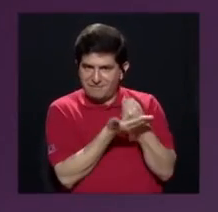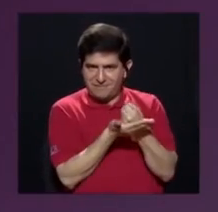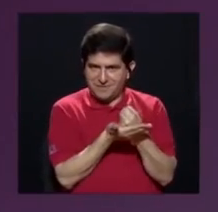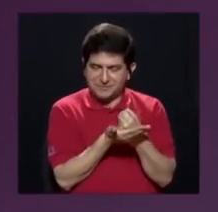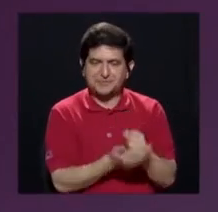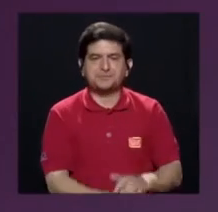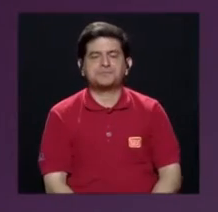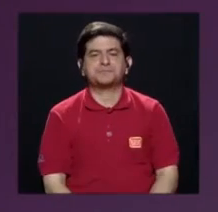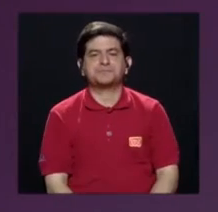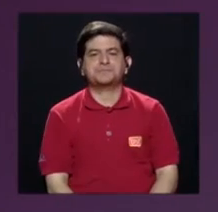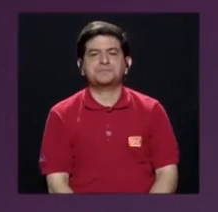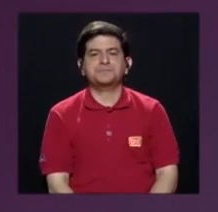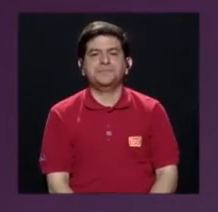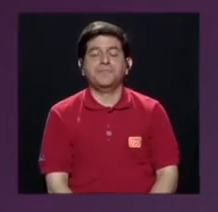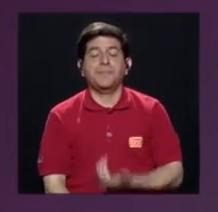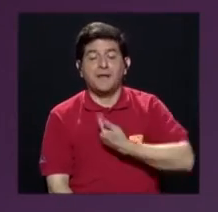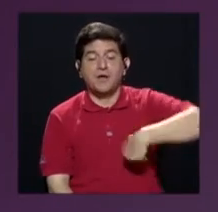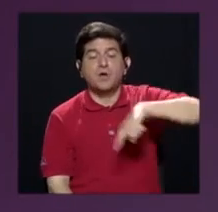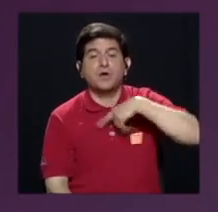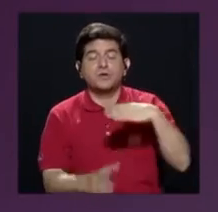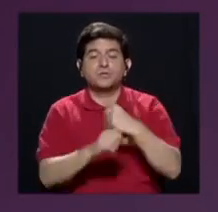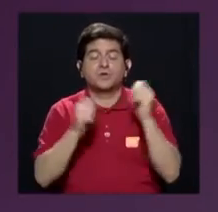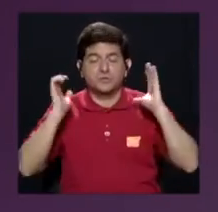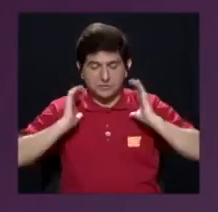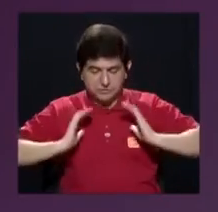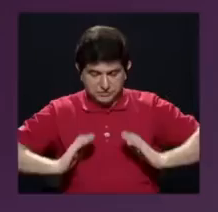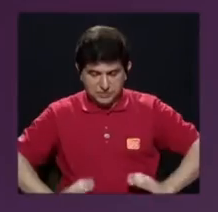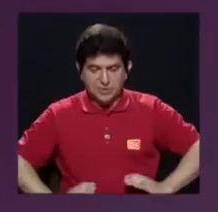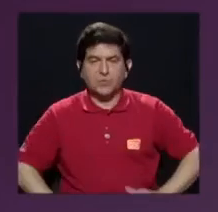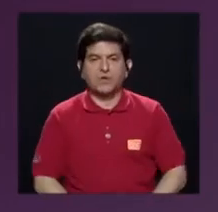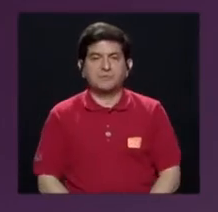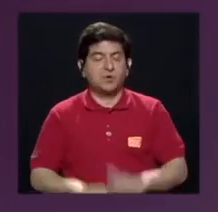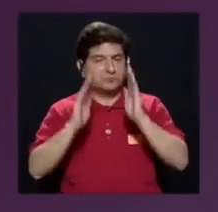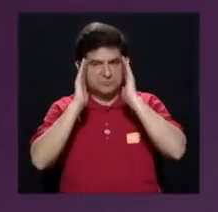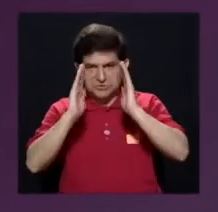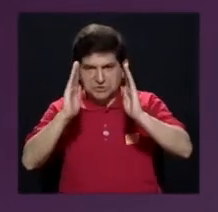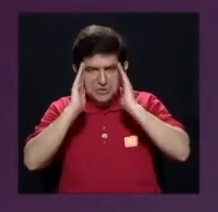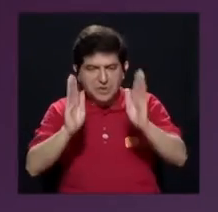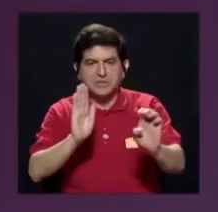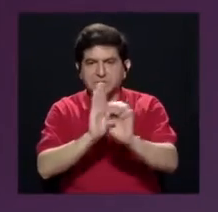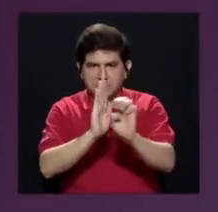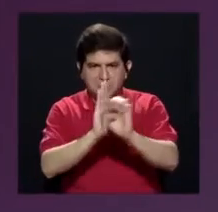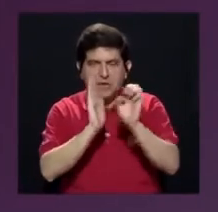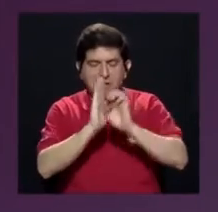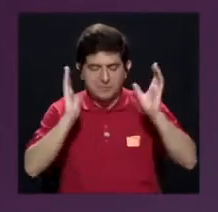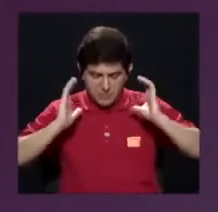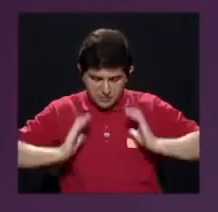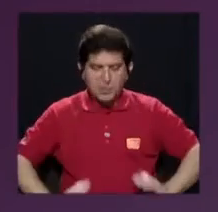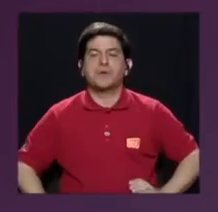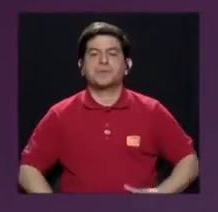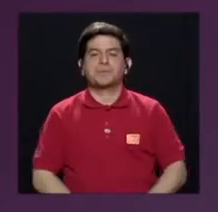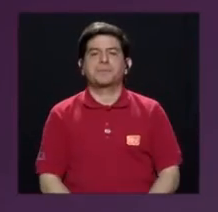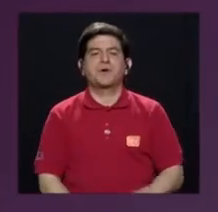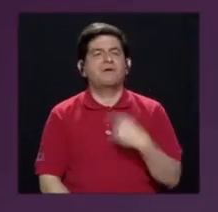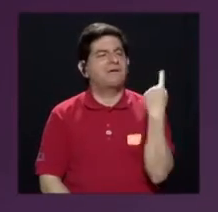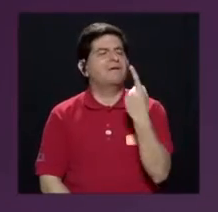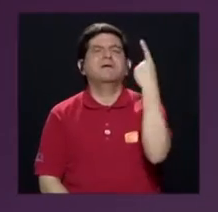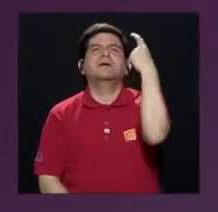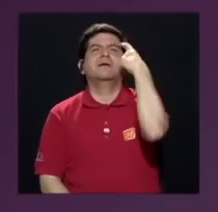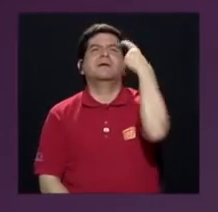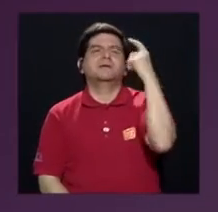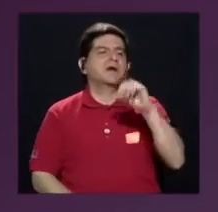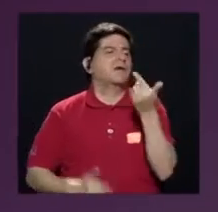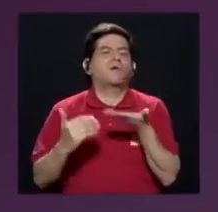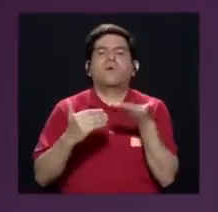ese sentido, lo que hagamos con nuestro cuerpo, si no le prestamos atención, por ejemplo, a nuestro cuerpo, y estamos siempre pensando en